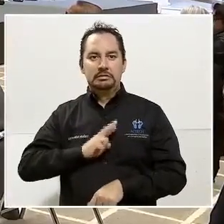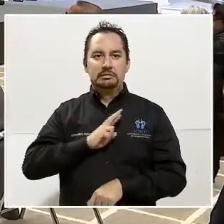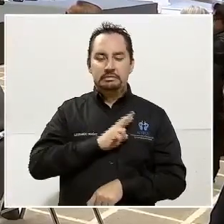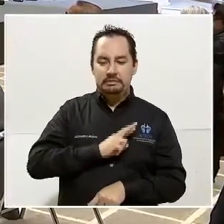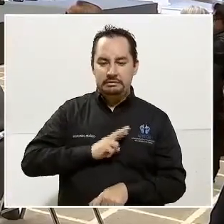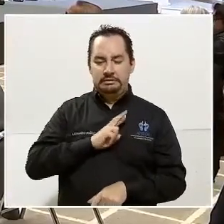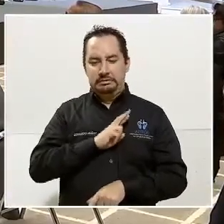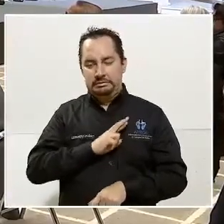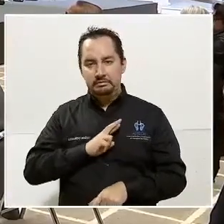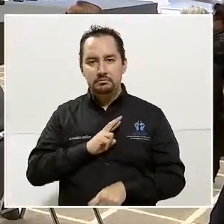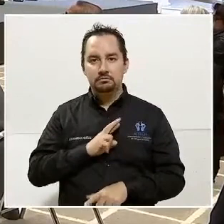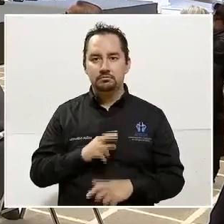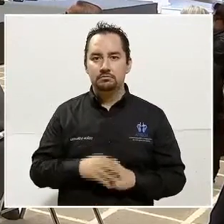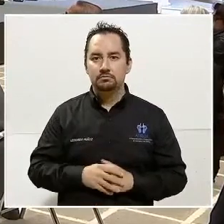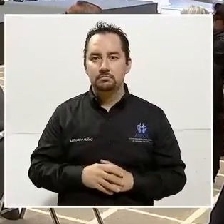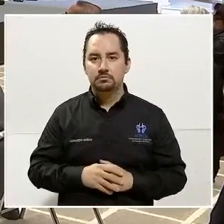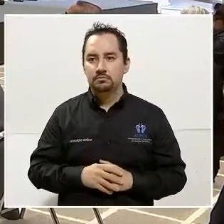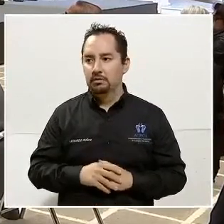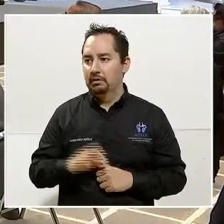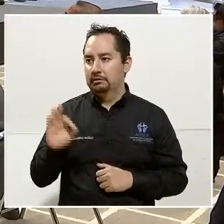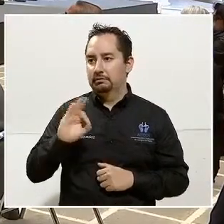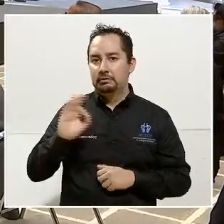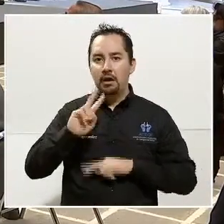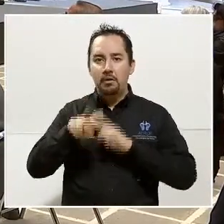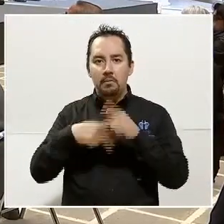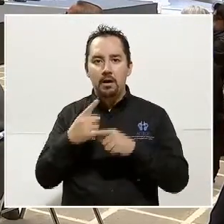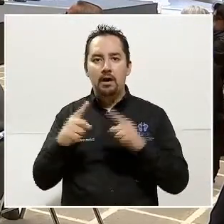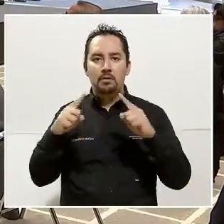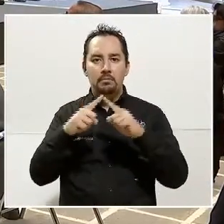Y pueden ir a misa todos los domingos